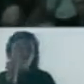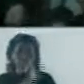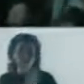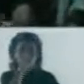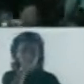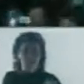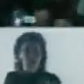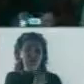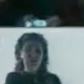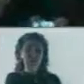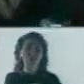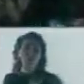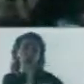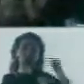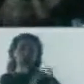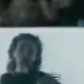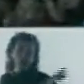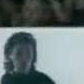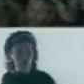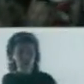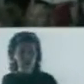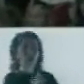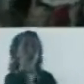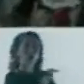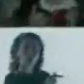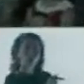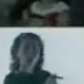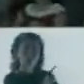no tiene la carrera de médico, pero vales tanto o más.